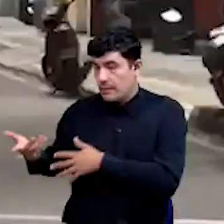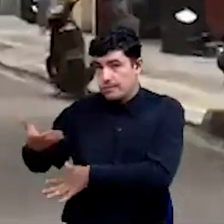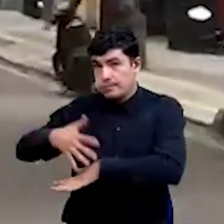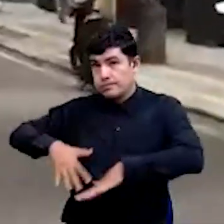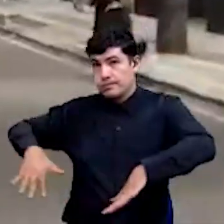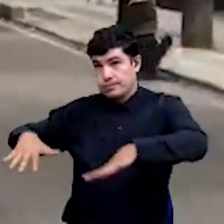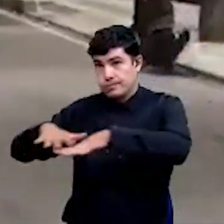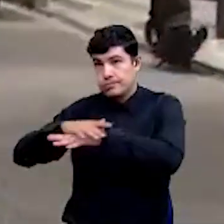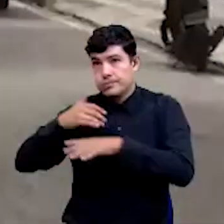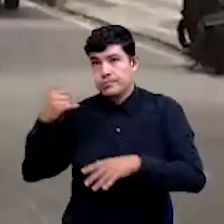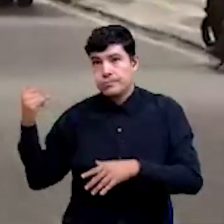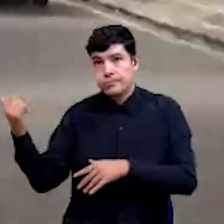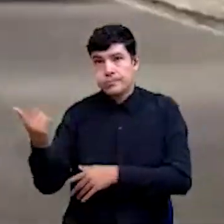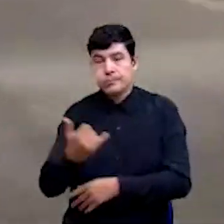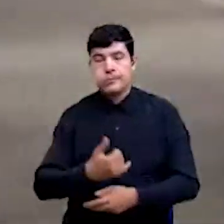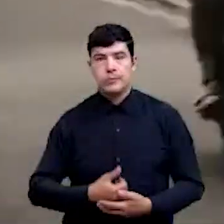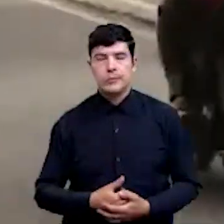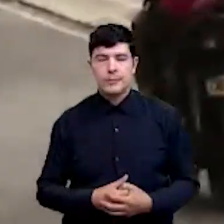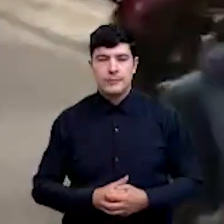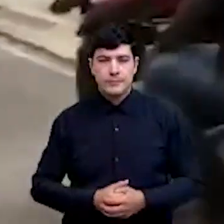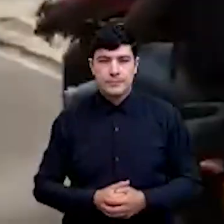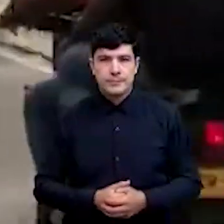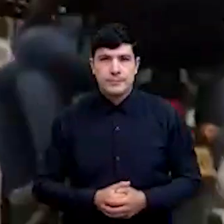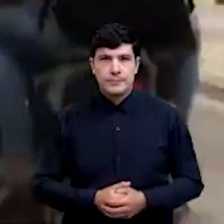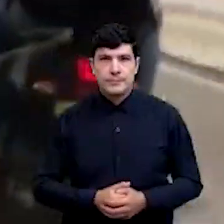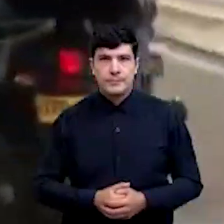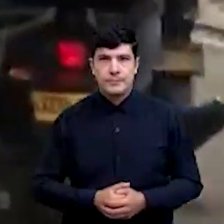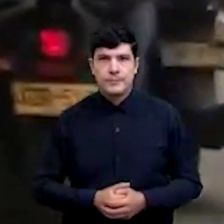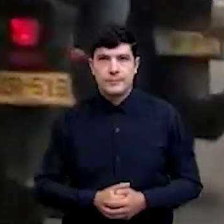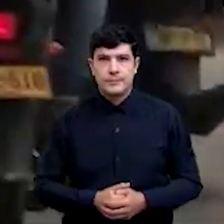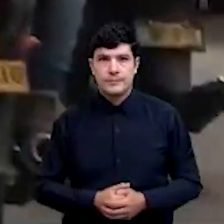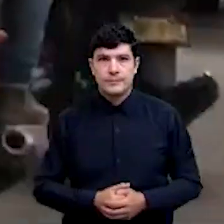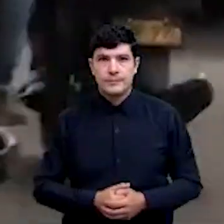personas que también se vienen desplazando por esta importante vía.